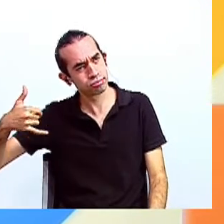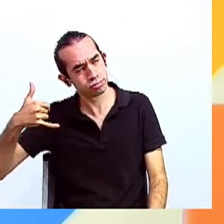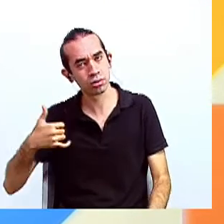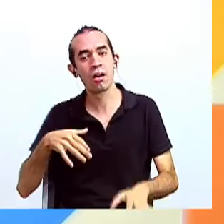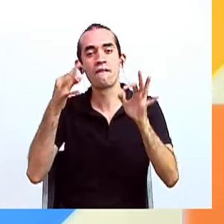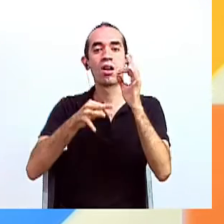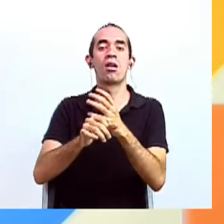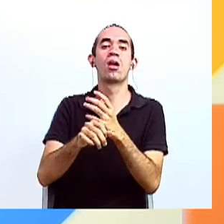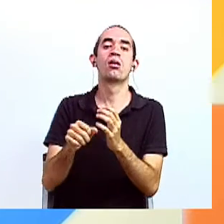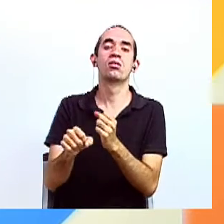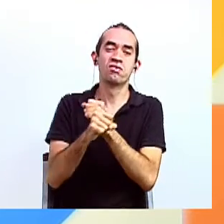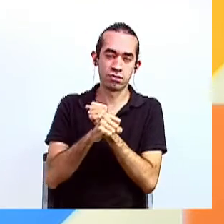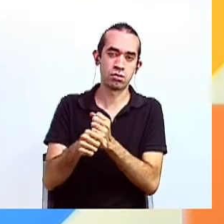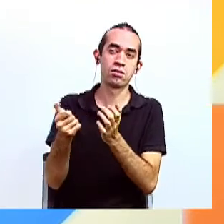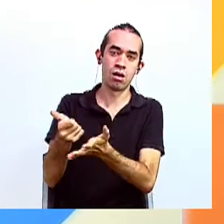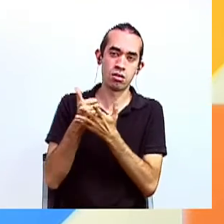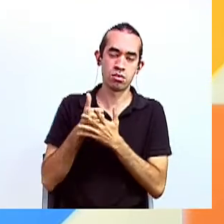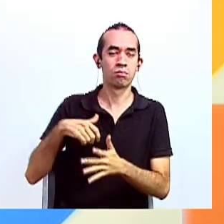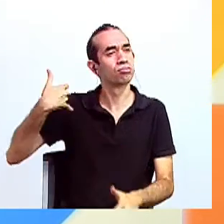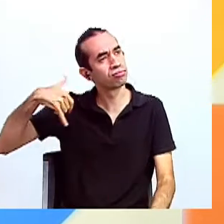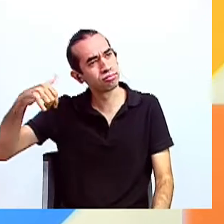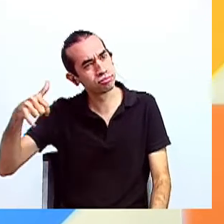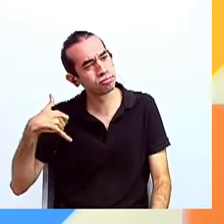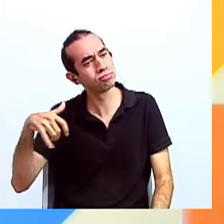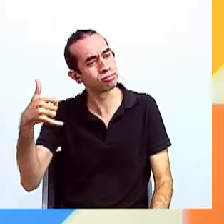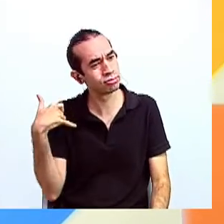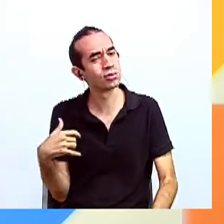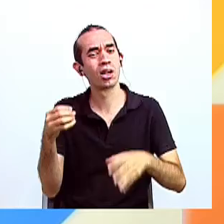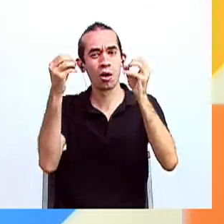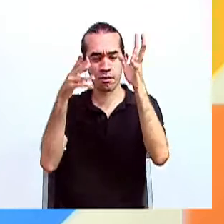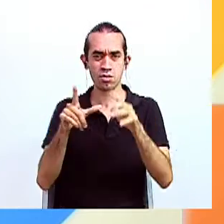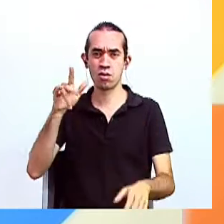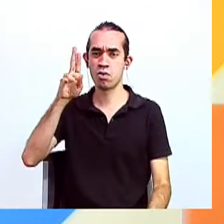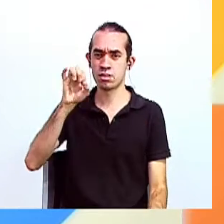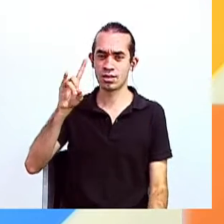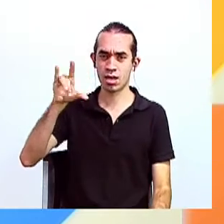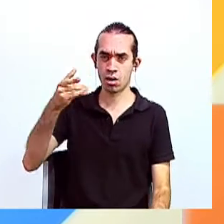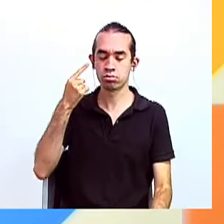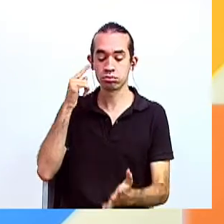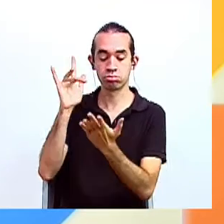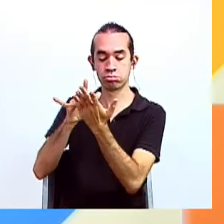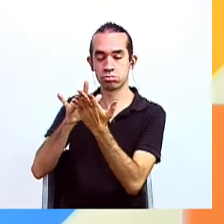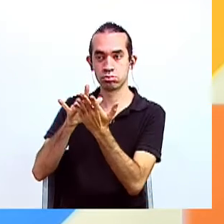ayudar. Voy a buscar el contacto del profe Luis Diego para llamarlo.